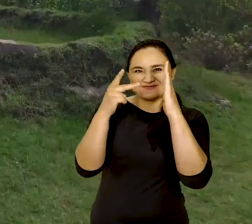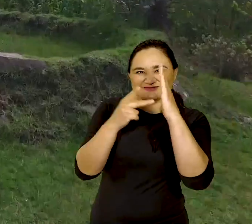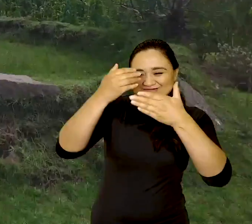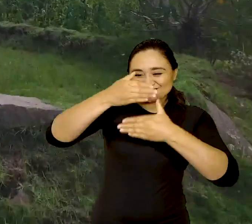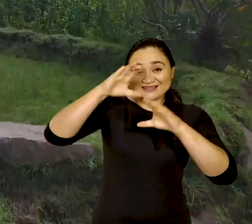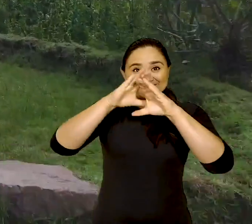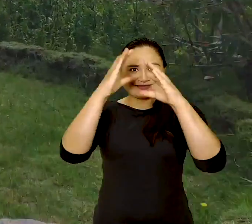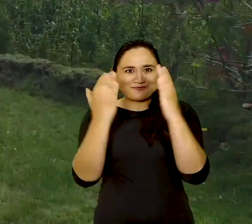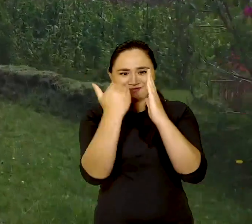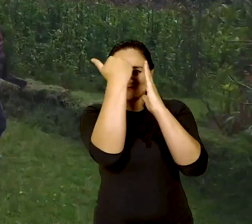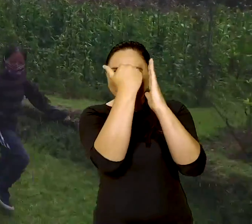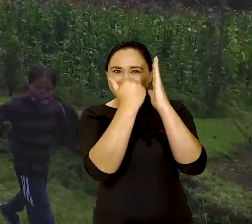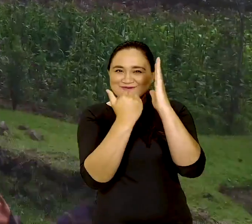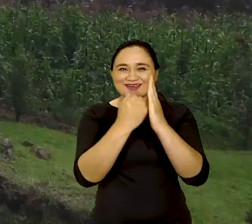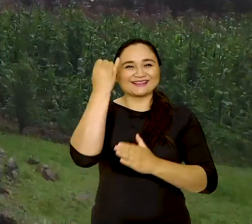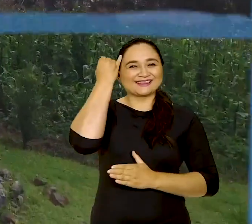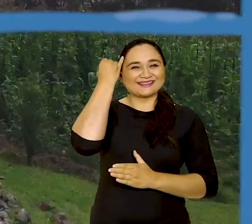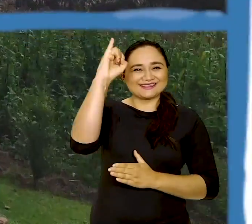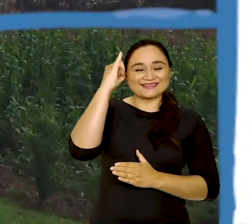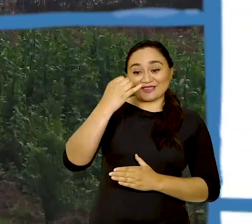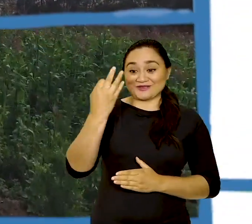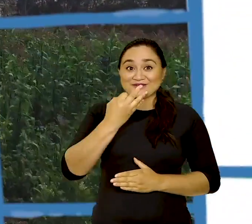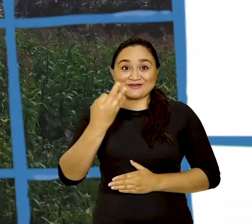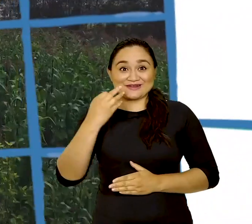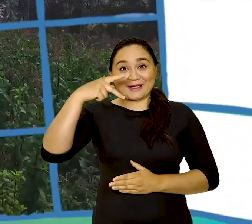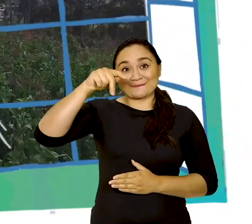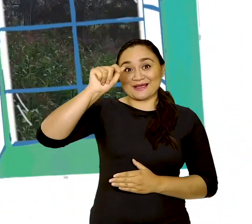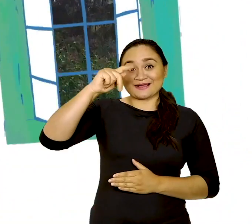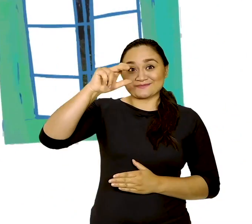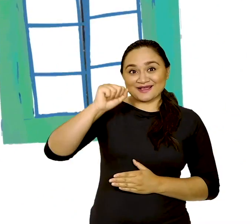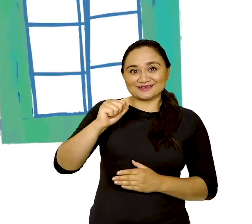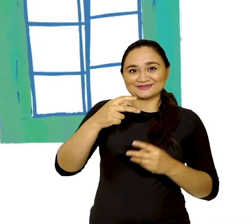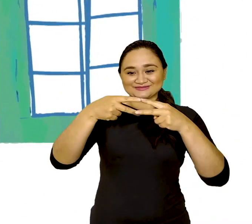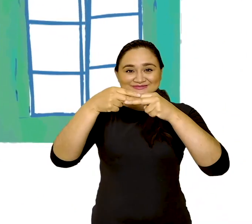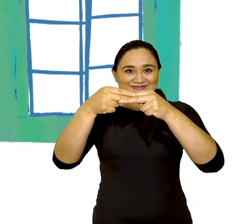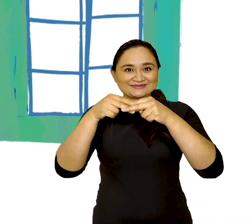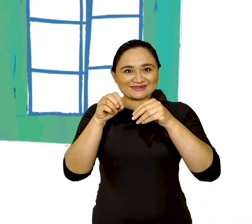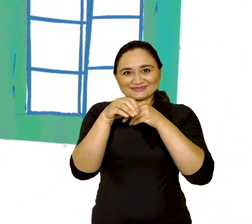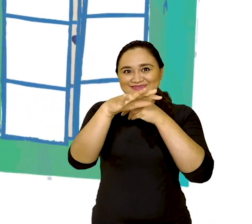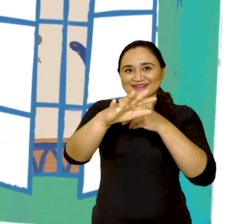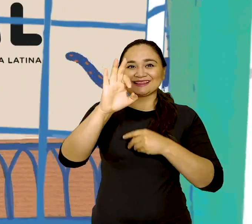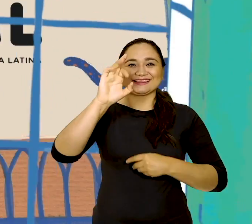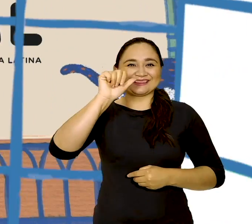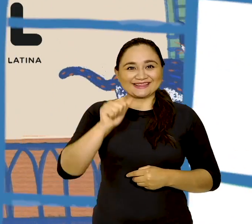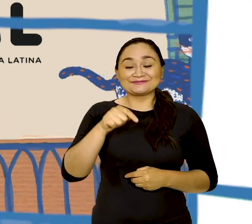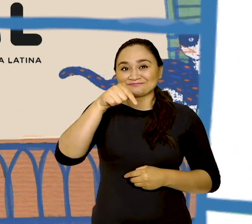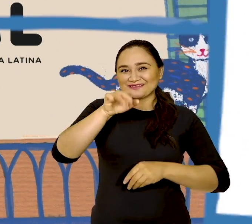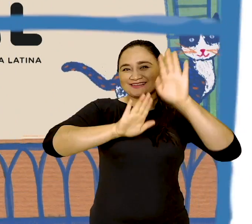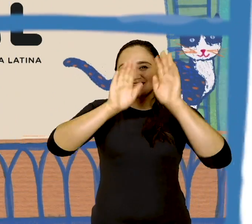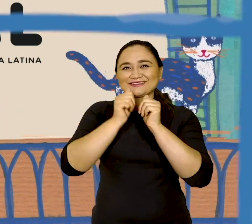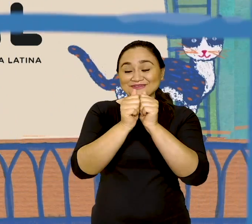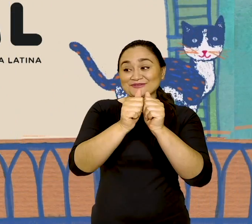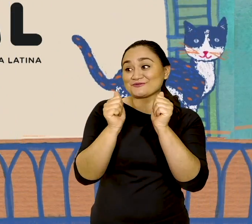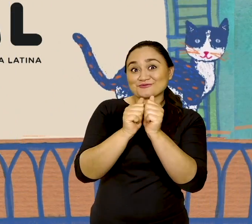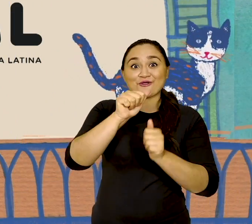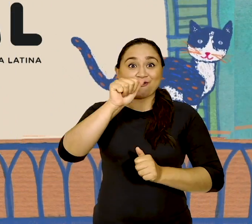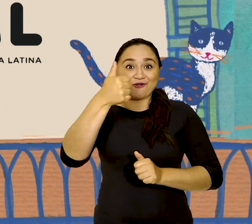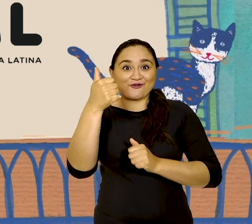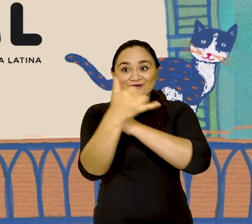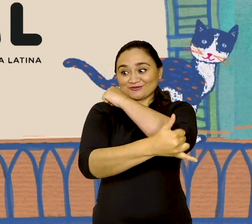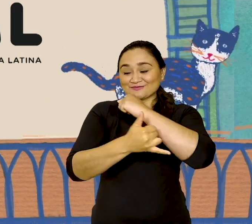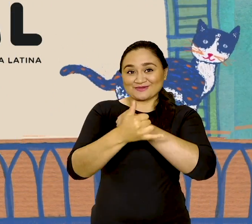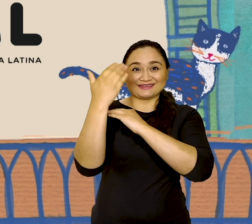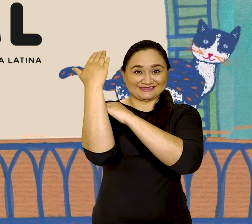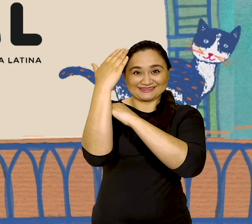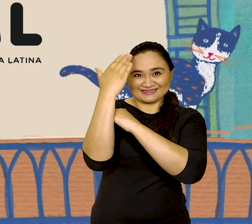Sabremos en Ventanas al Mundo, la serie, una idea original de Pacapaca y la red TAL, en la que participa Educa Contigo junto a